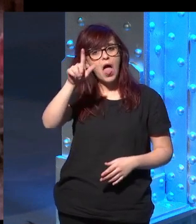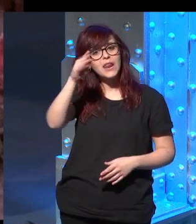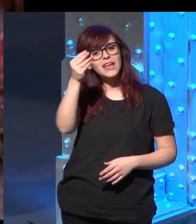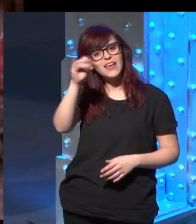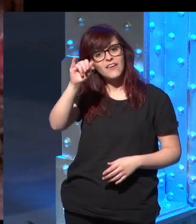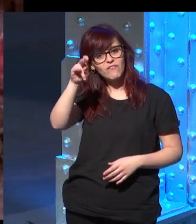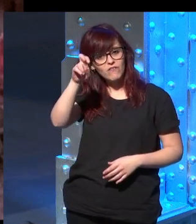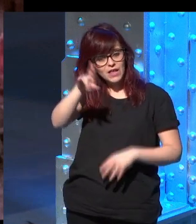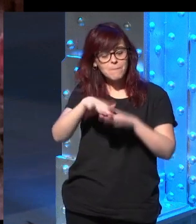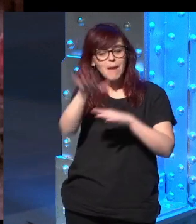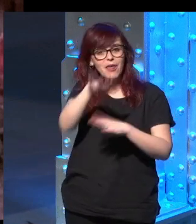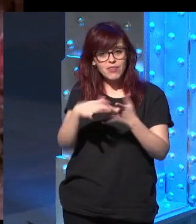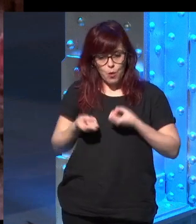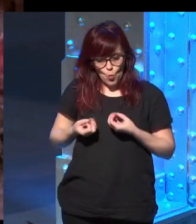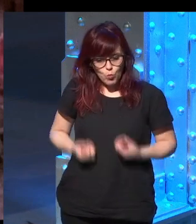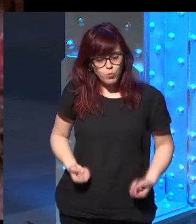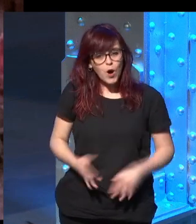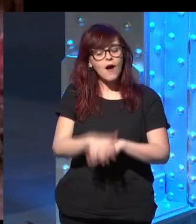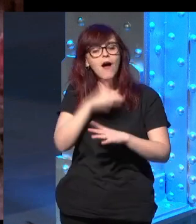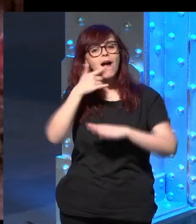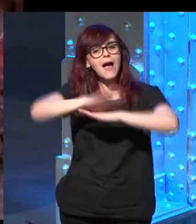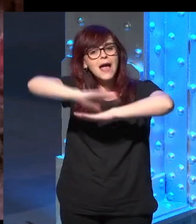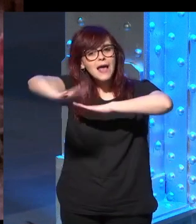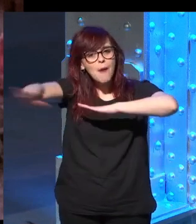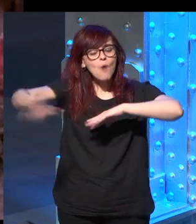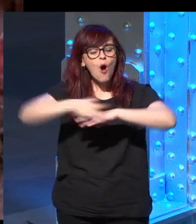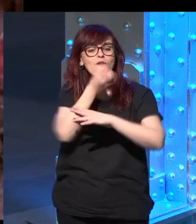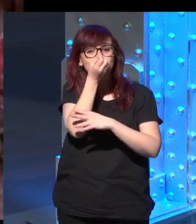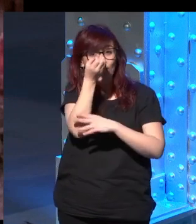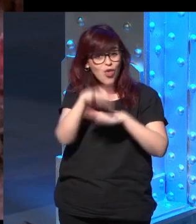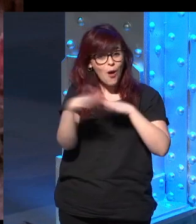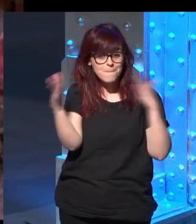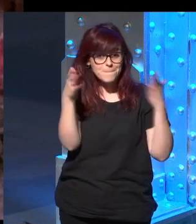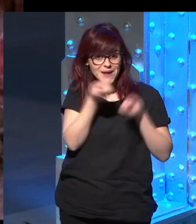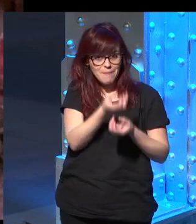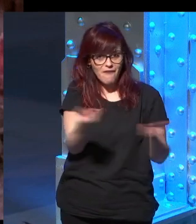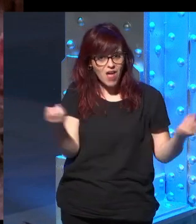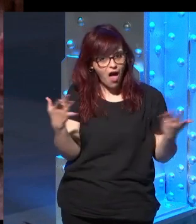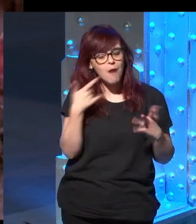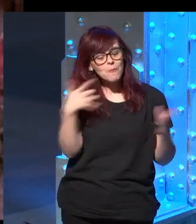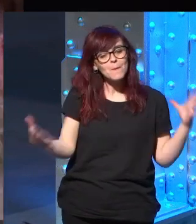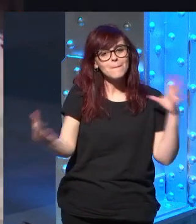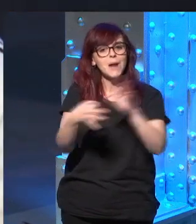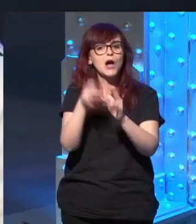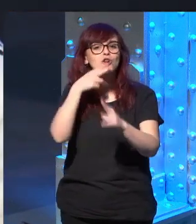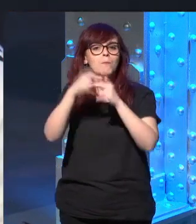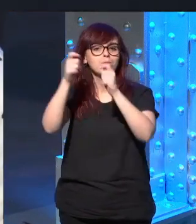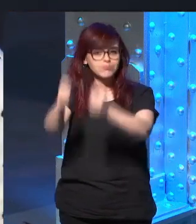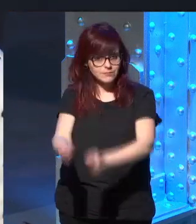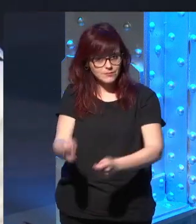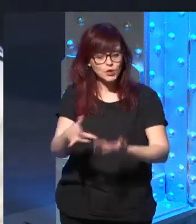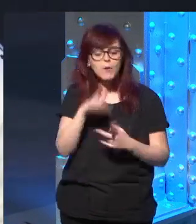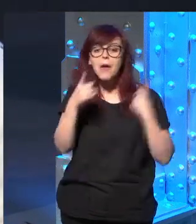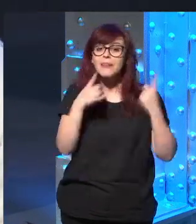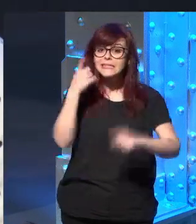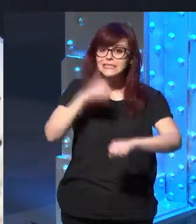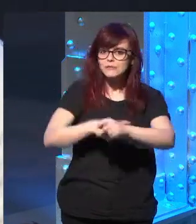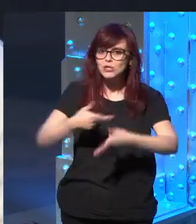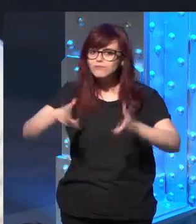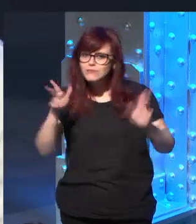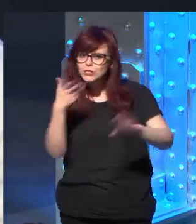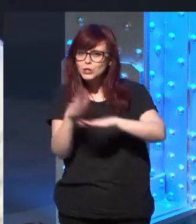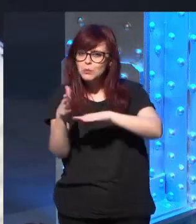primavera, para que luego digan que no hay literatura en el medio rural. Escribo cuando tengo un poco de tiempo, me